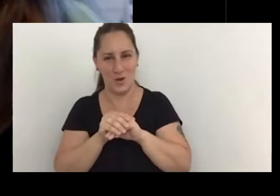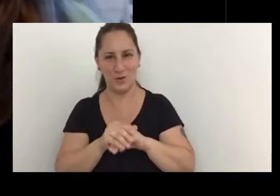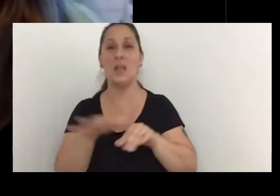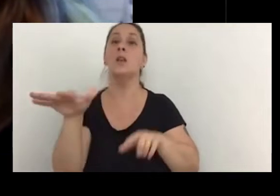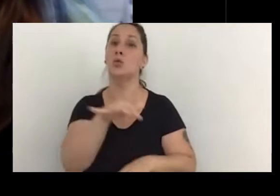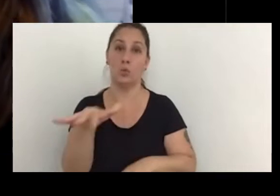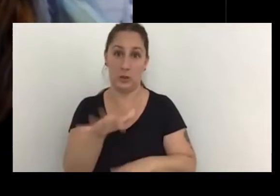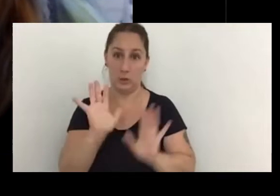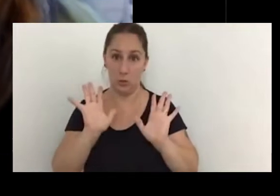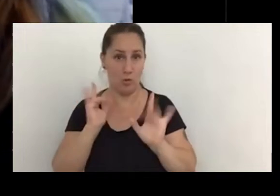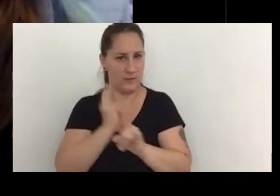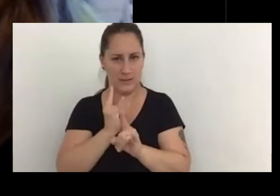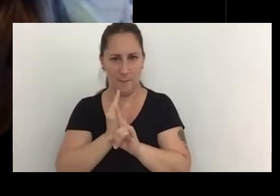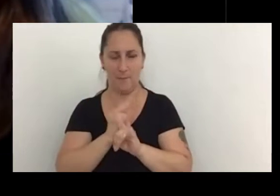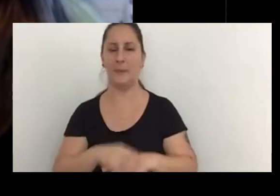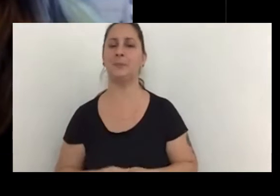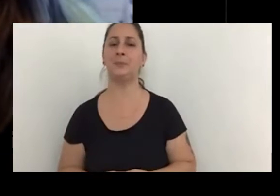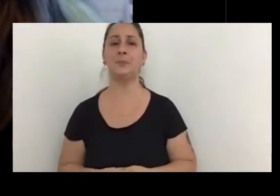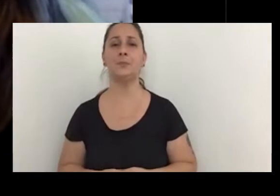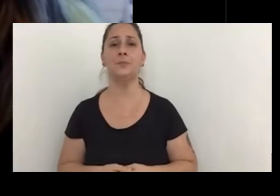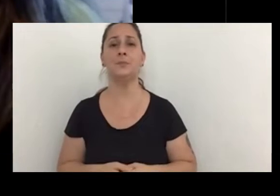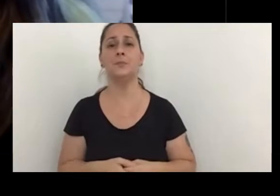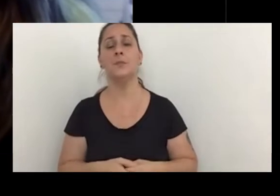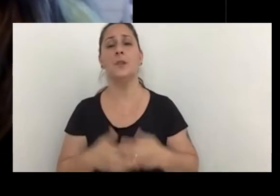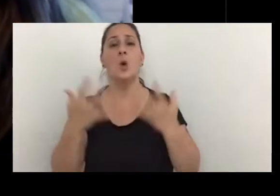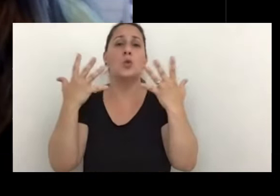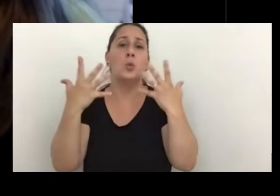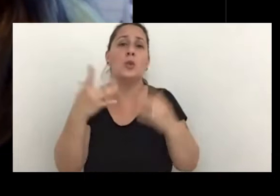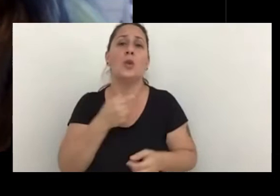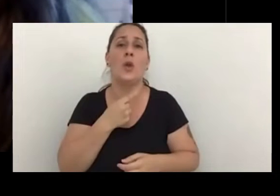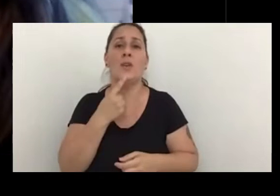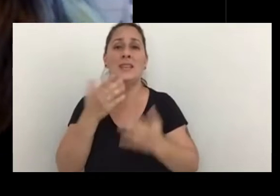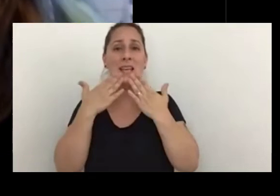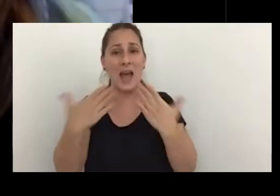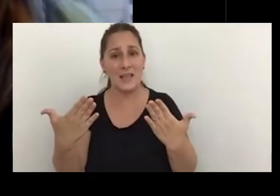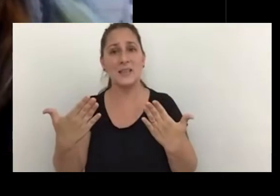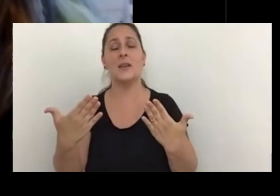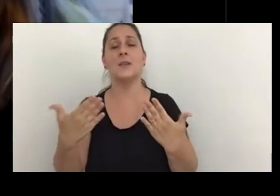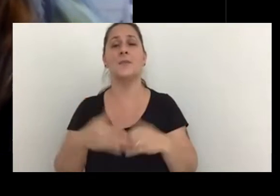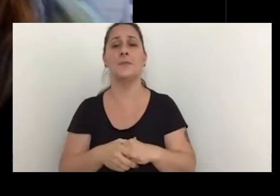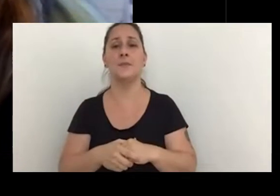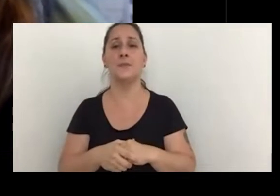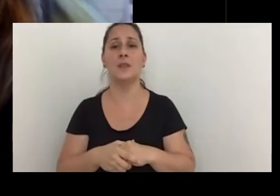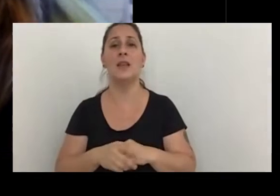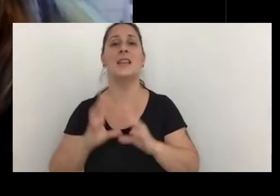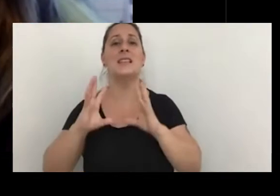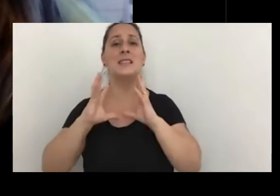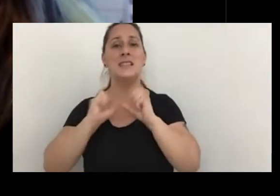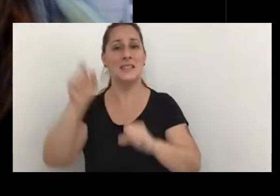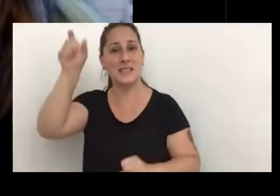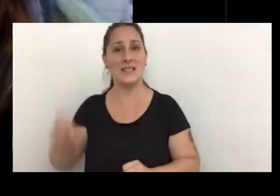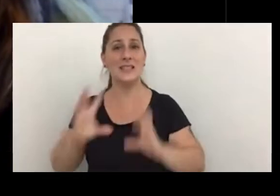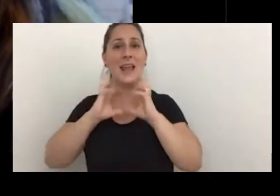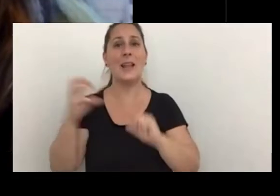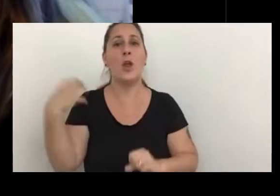siempre. Y por supuesto no quiero dejar de agradecerles y nombrarle infinitamente también al secretario general, Pablo Flores,